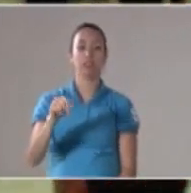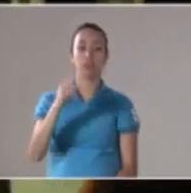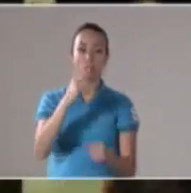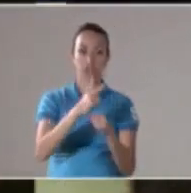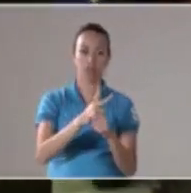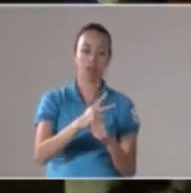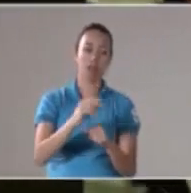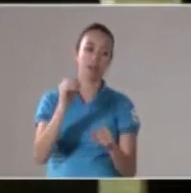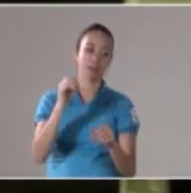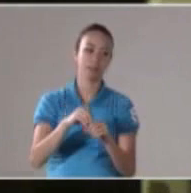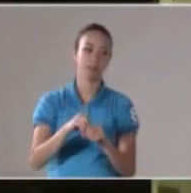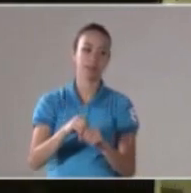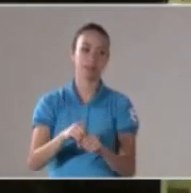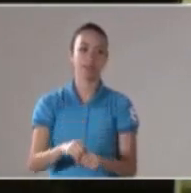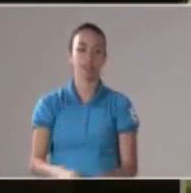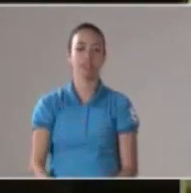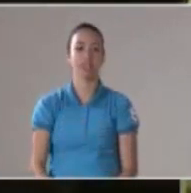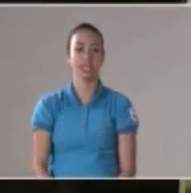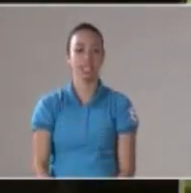votado así, pero él se arriesgó.